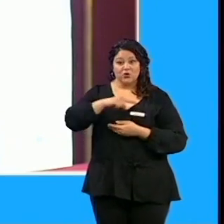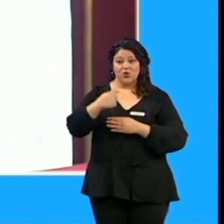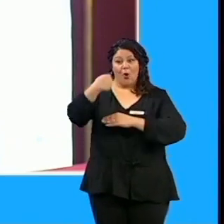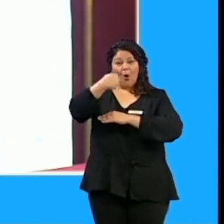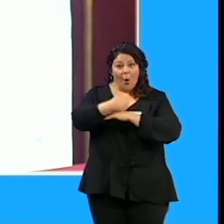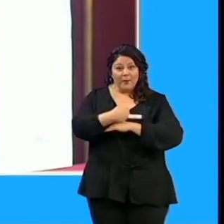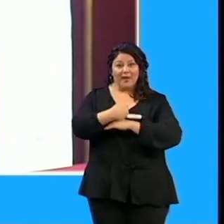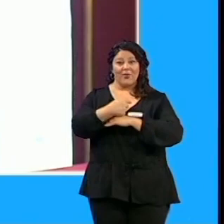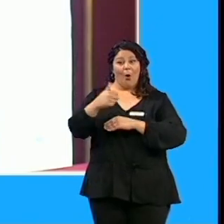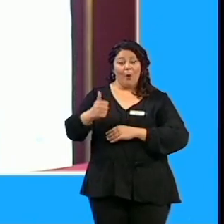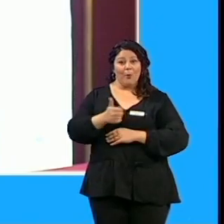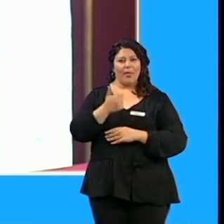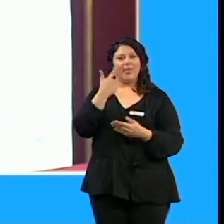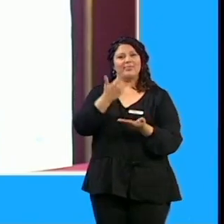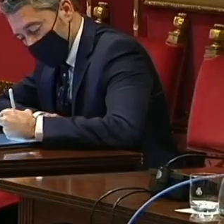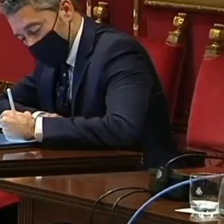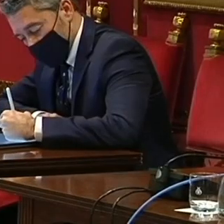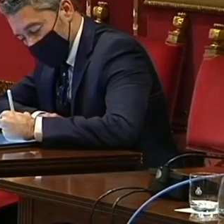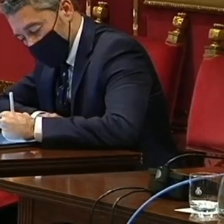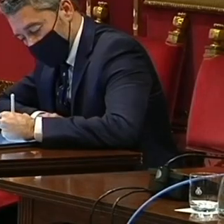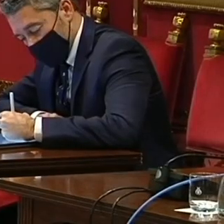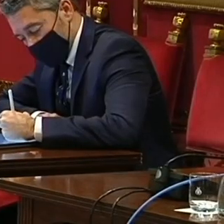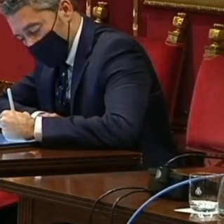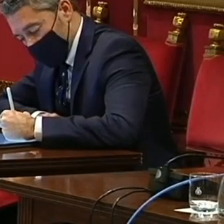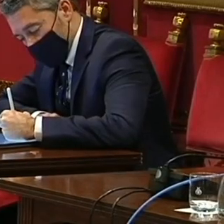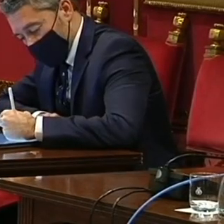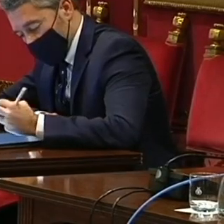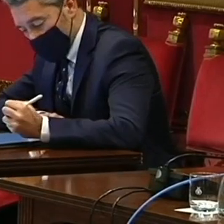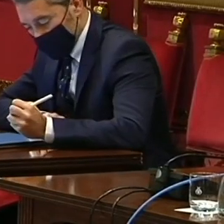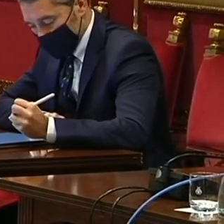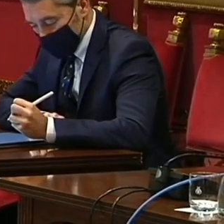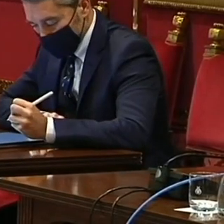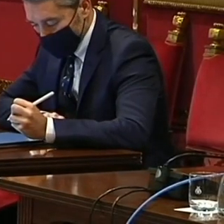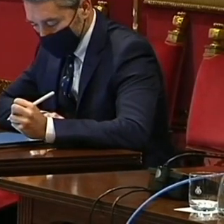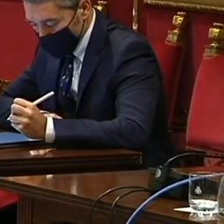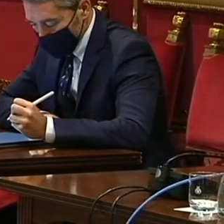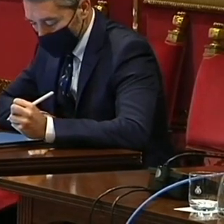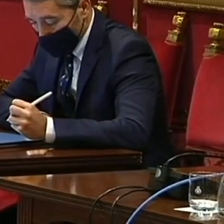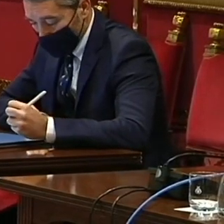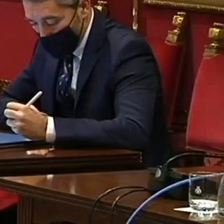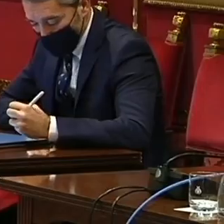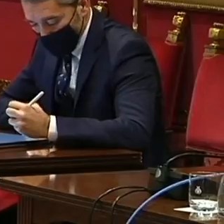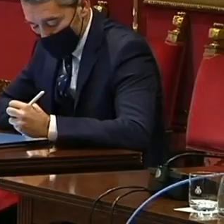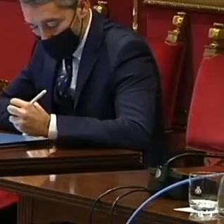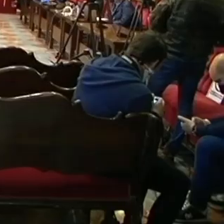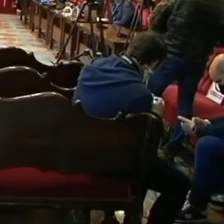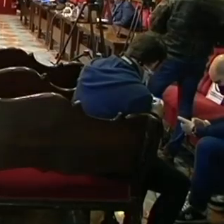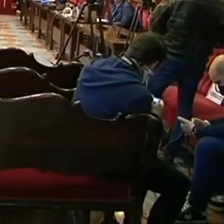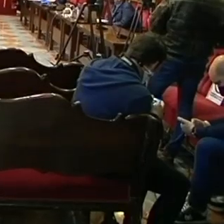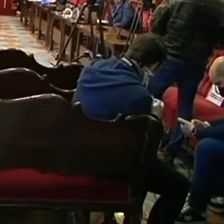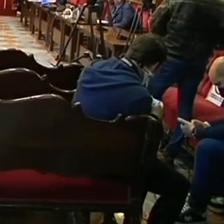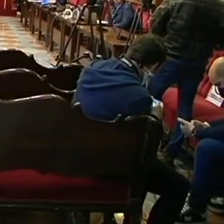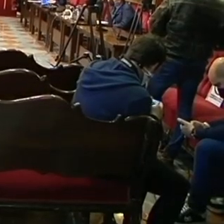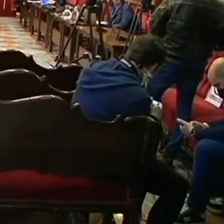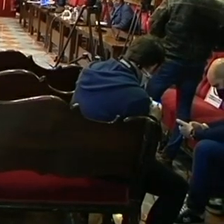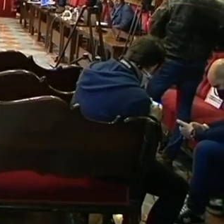oportunidad de demostrar que somos capaces de hacerlo. Olivares también se ha referido al trabajo realizado por todos los integrantes del equipo de gobierno durante el último